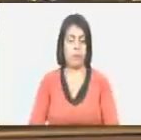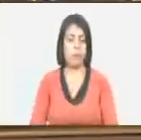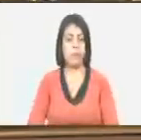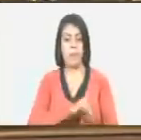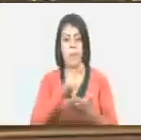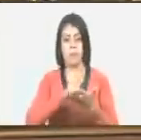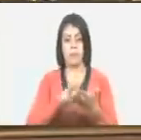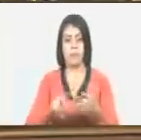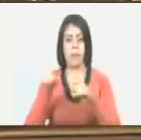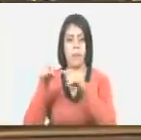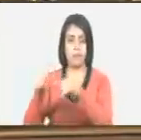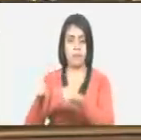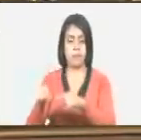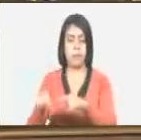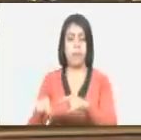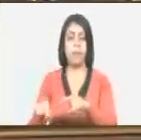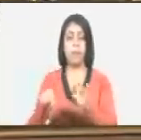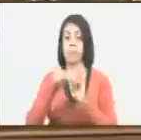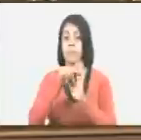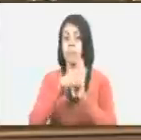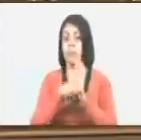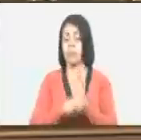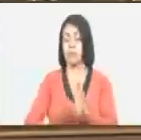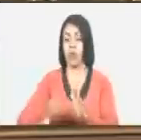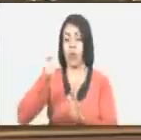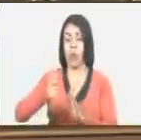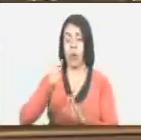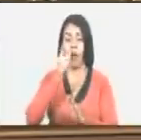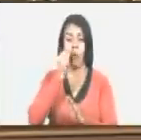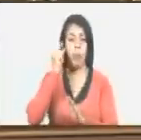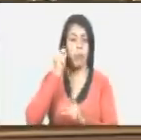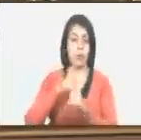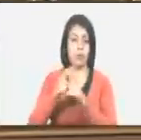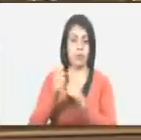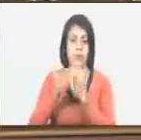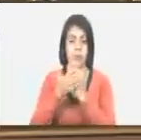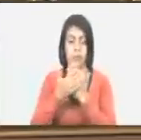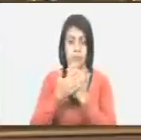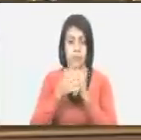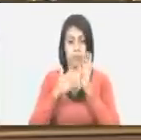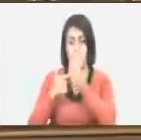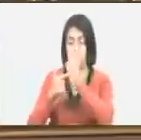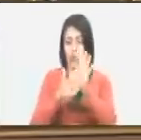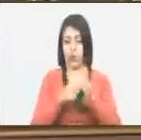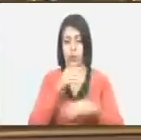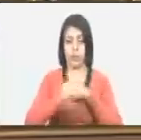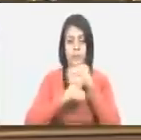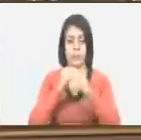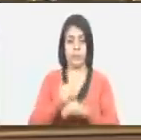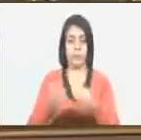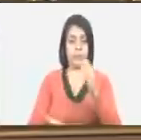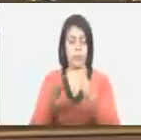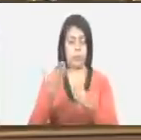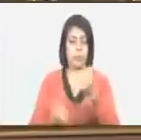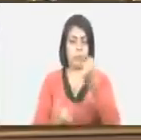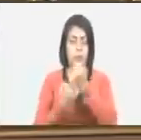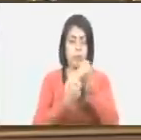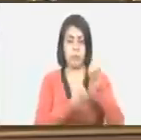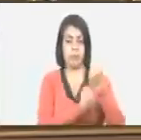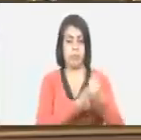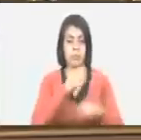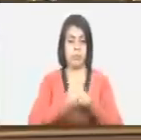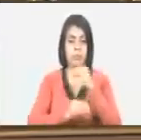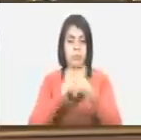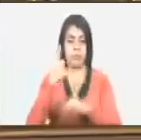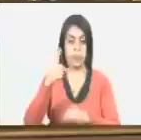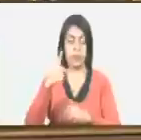se leerá su parte dispositiva y el juez o jueza expondrá de manera sucinta los fundamentos de hecho y